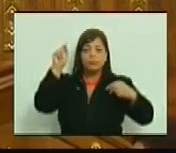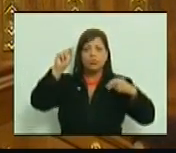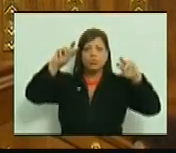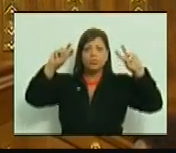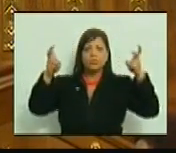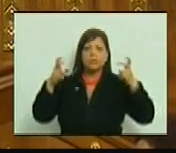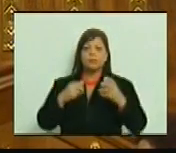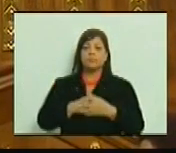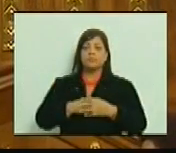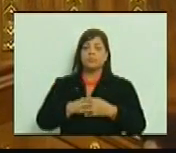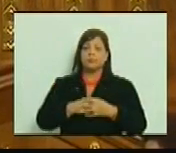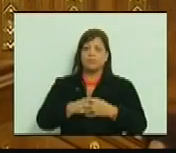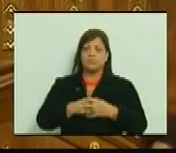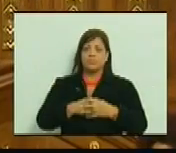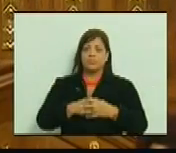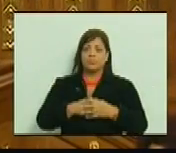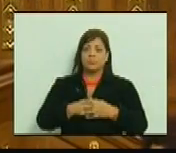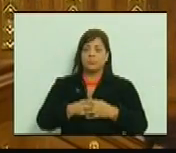secretario.